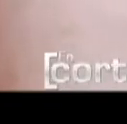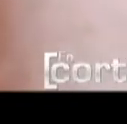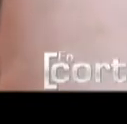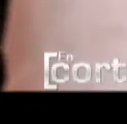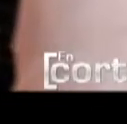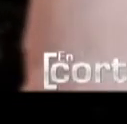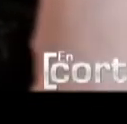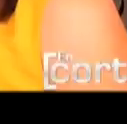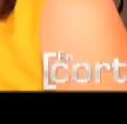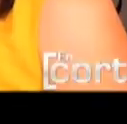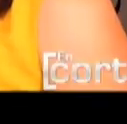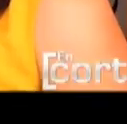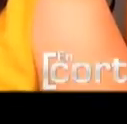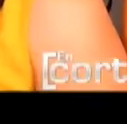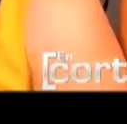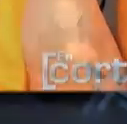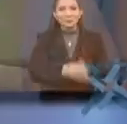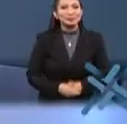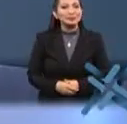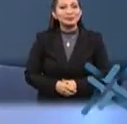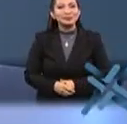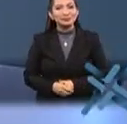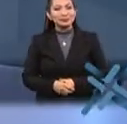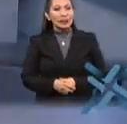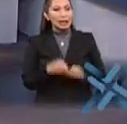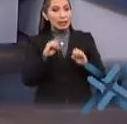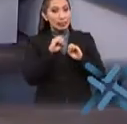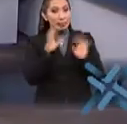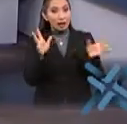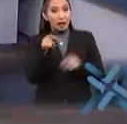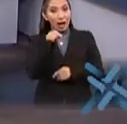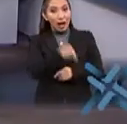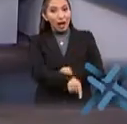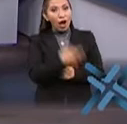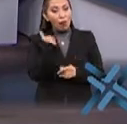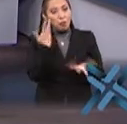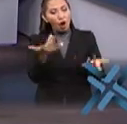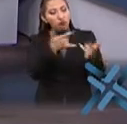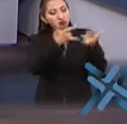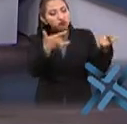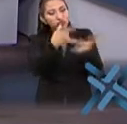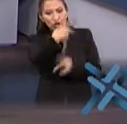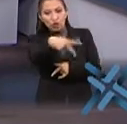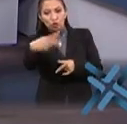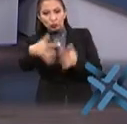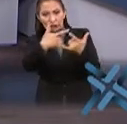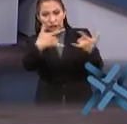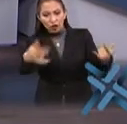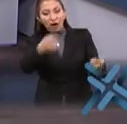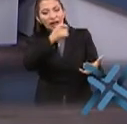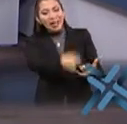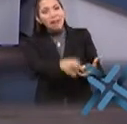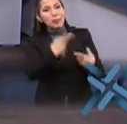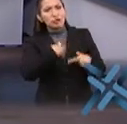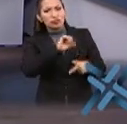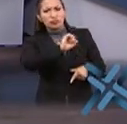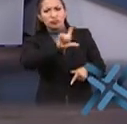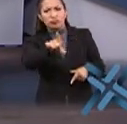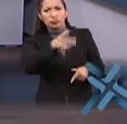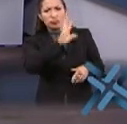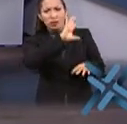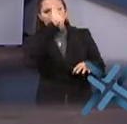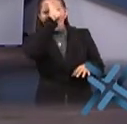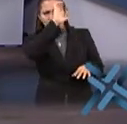Por ahí va la cosa. Bueno, sí, claro, porque además de las semblanzas que se van a hacer a personalidades del